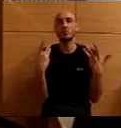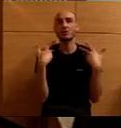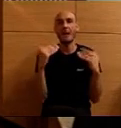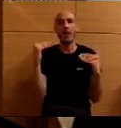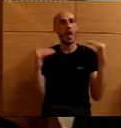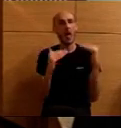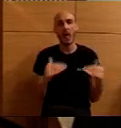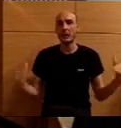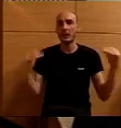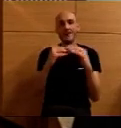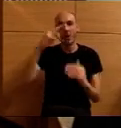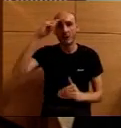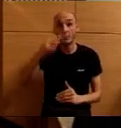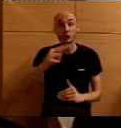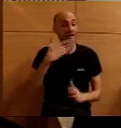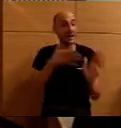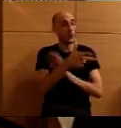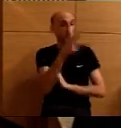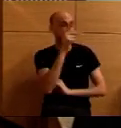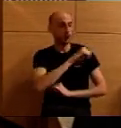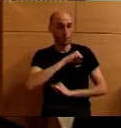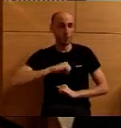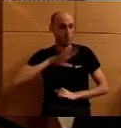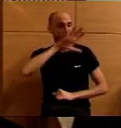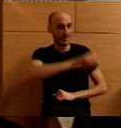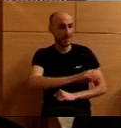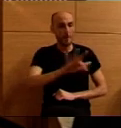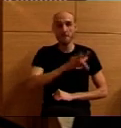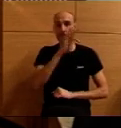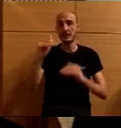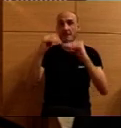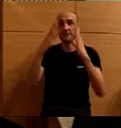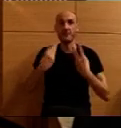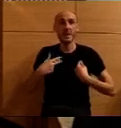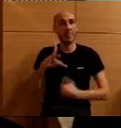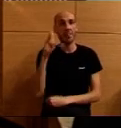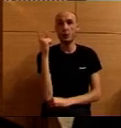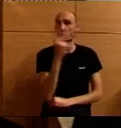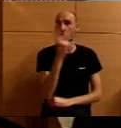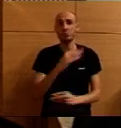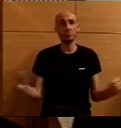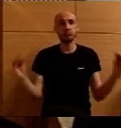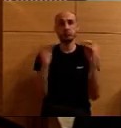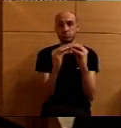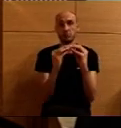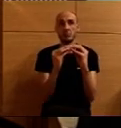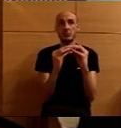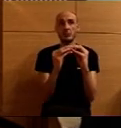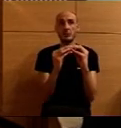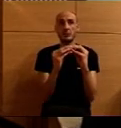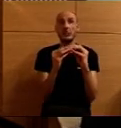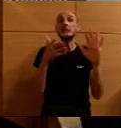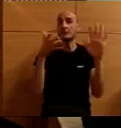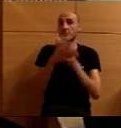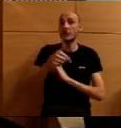respetuoso, con el derecho a la propiedad y el derecho a la vivienda, cumpliendo con el mandato constitucional. Usted lo ha nombrado hoy, pero en la moción